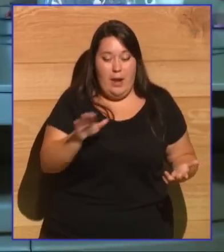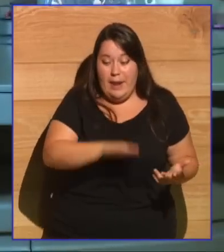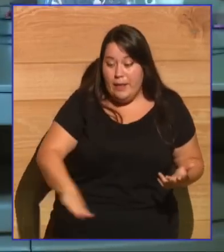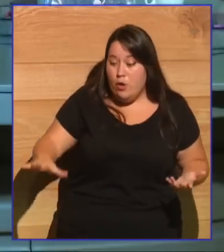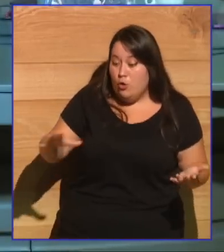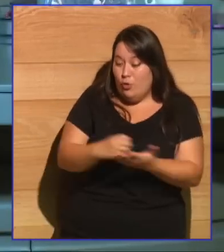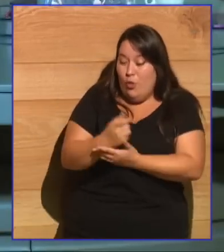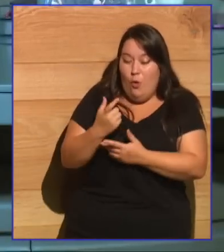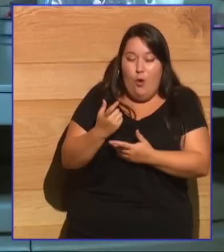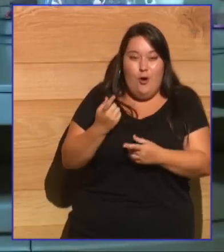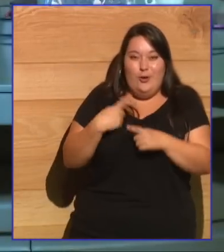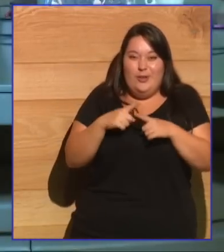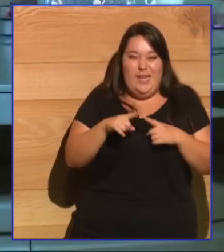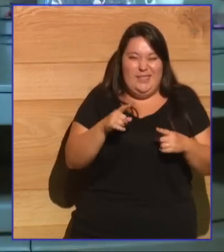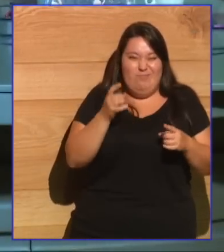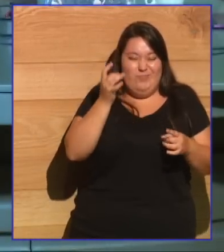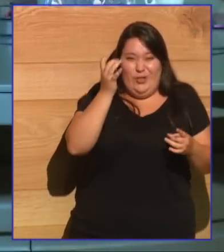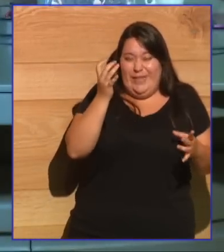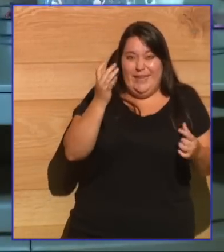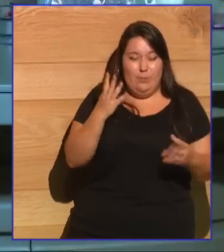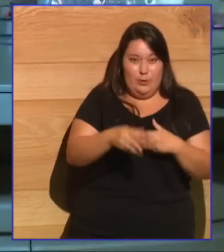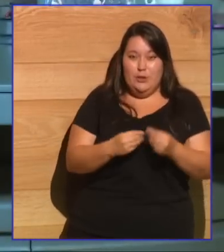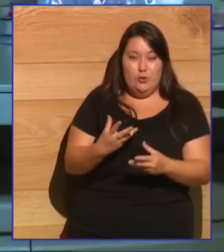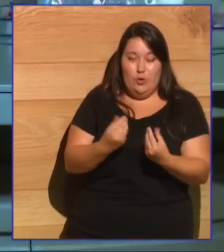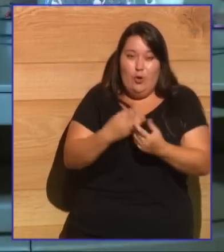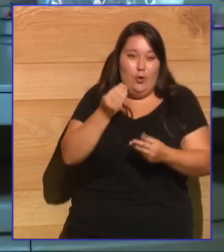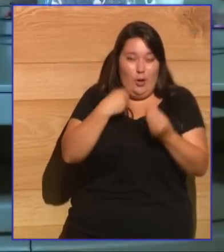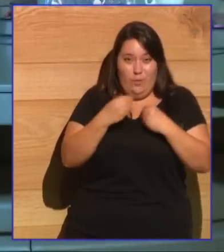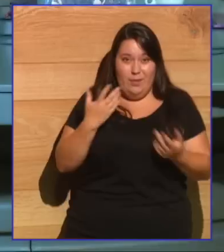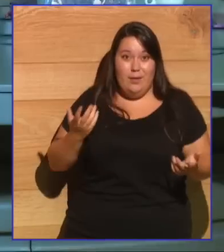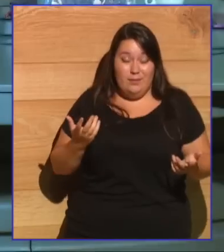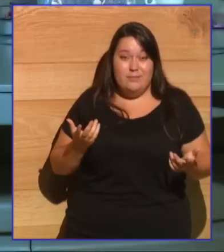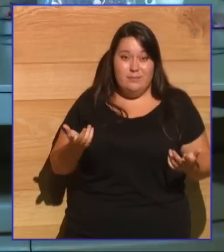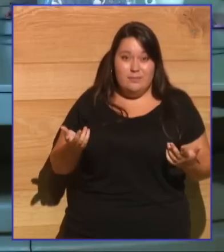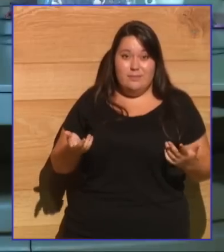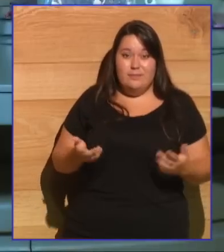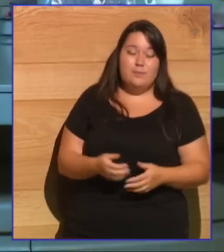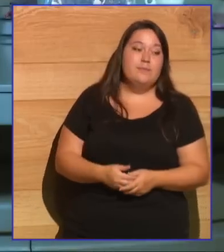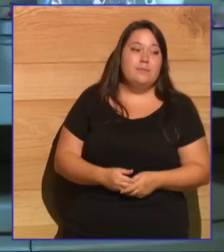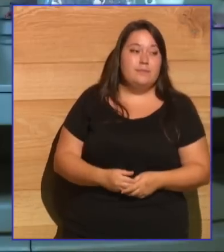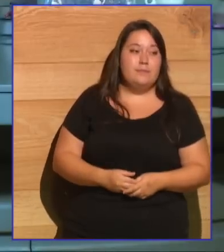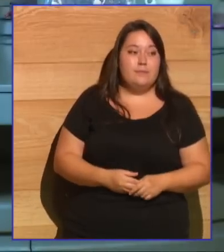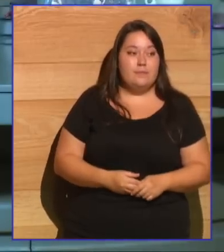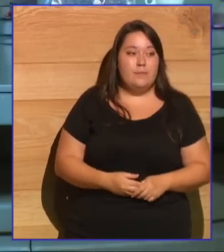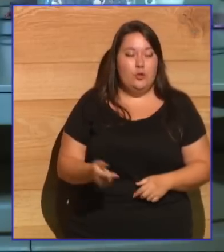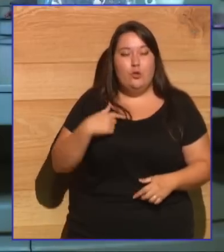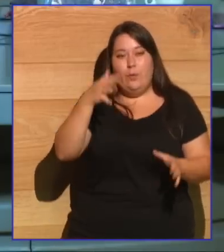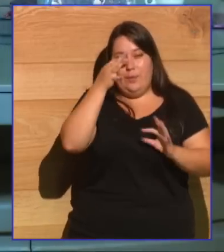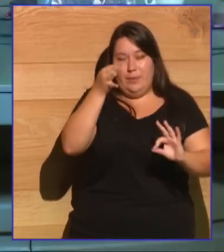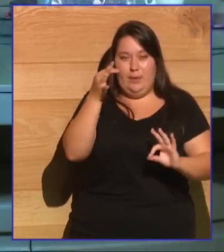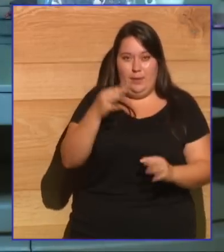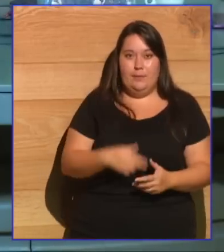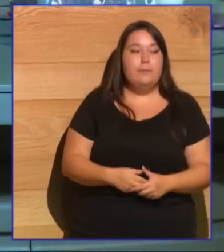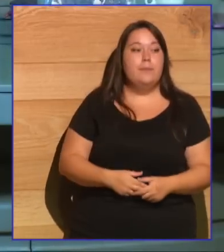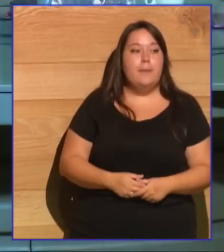todos hemos hecho guardería con la comida a dónde te lleva a eso no te llevará a matizar lo que he